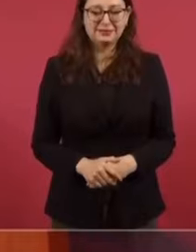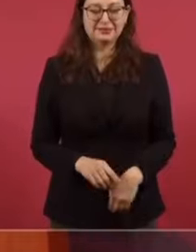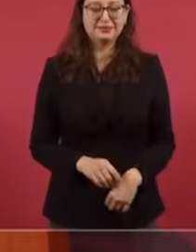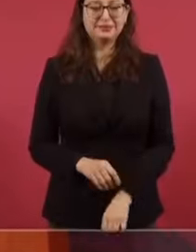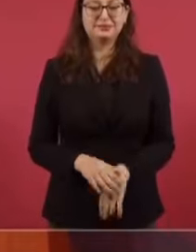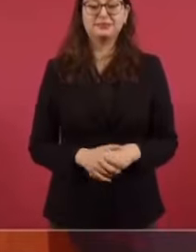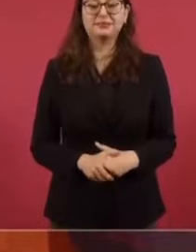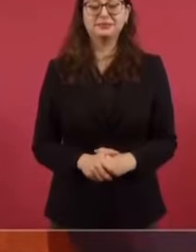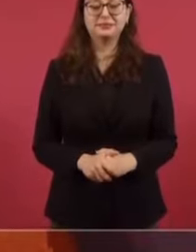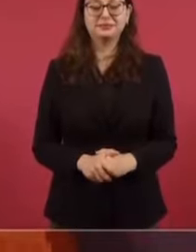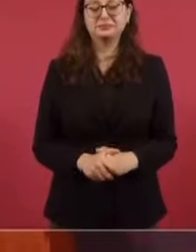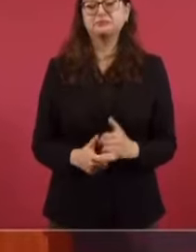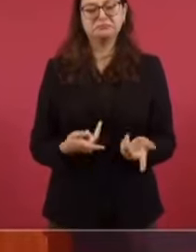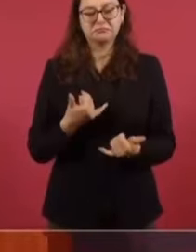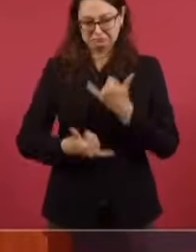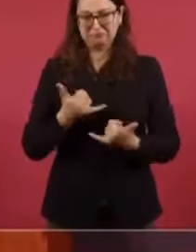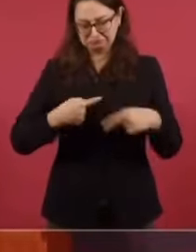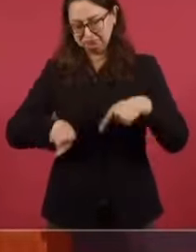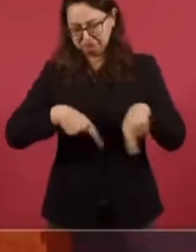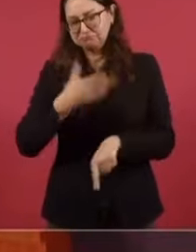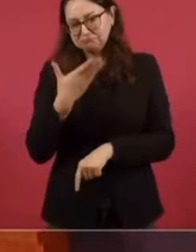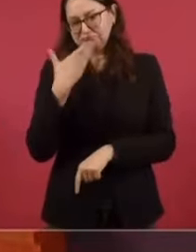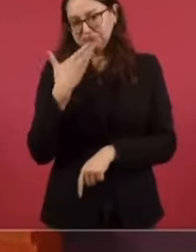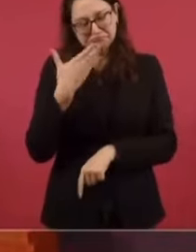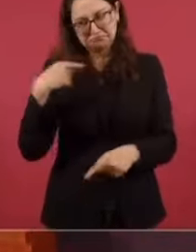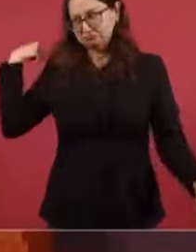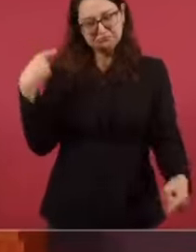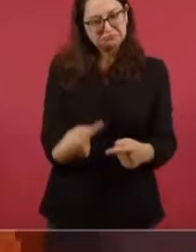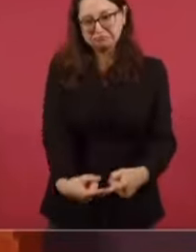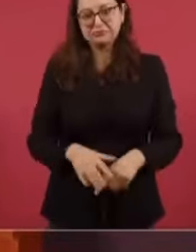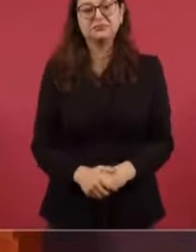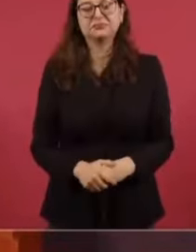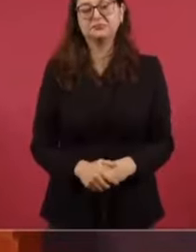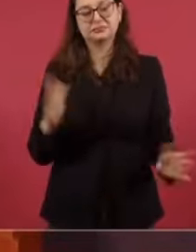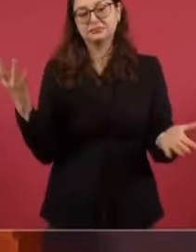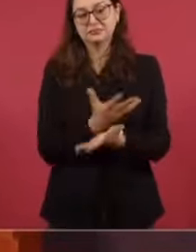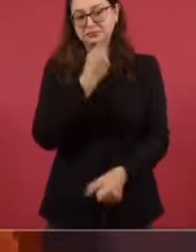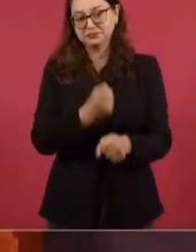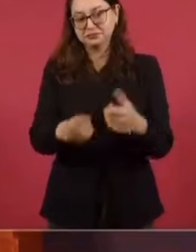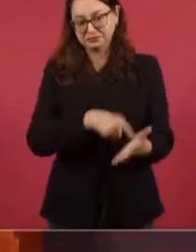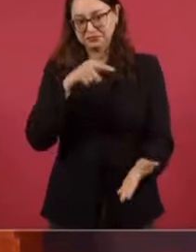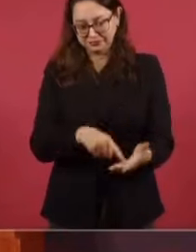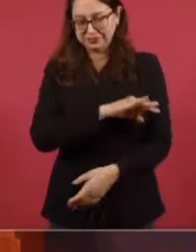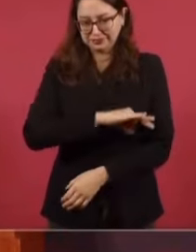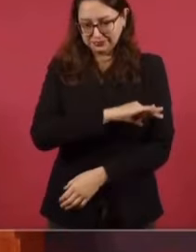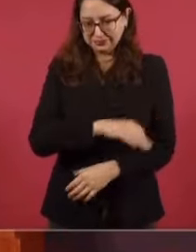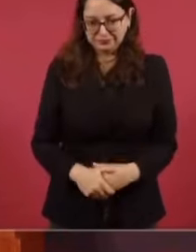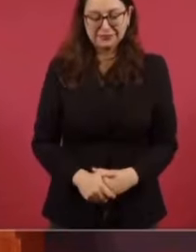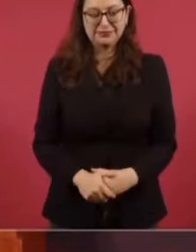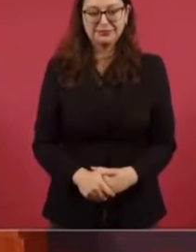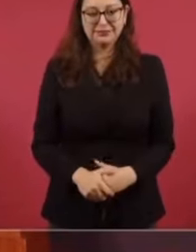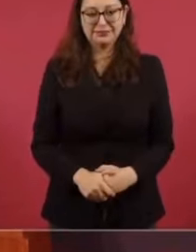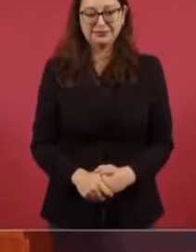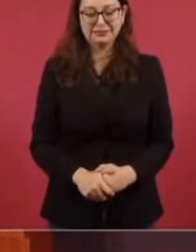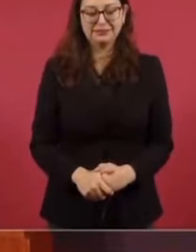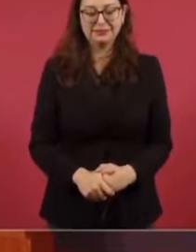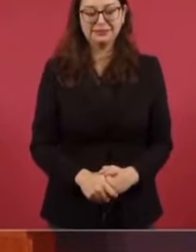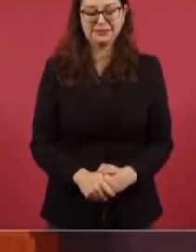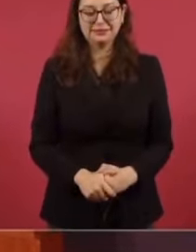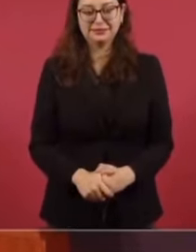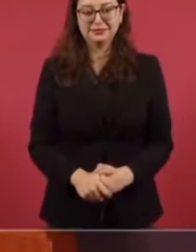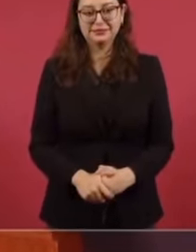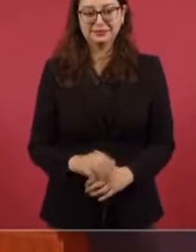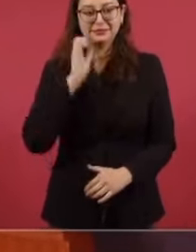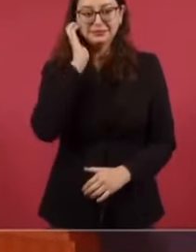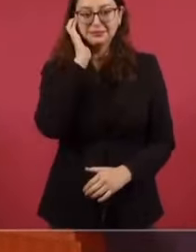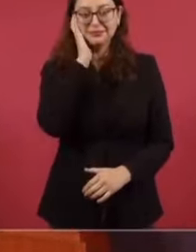Es un hecho que jugaron bien toda la temporada. Quedaron en primer lugar. También mi reconocimiento